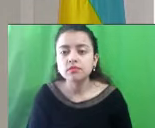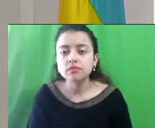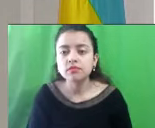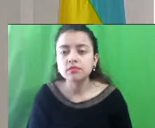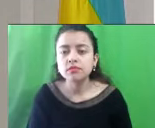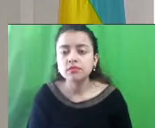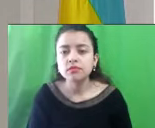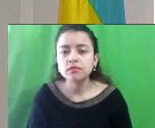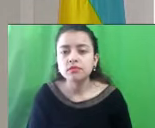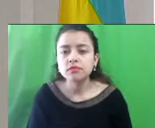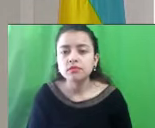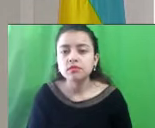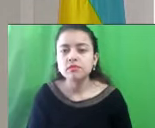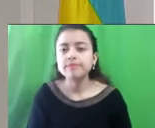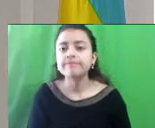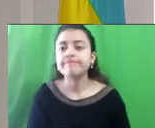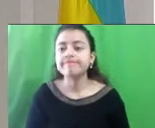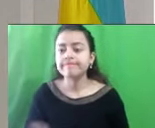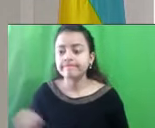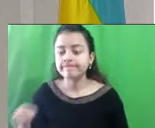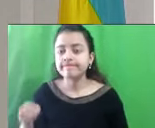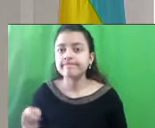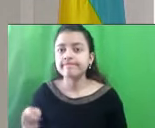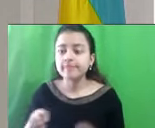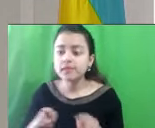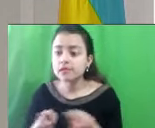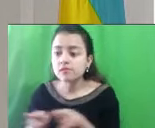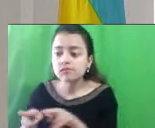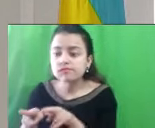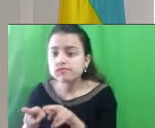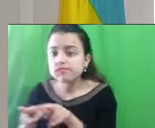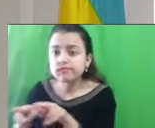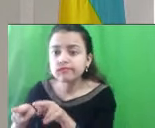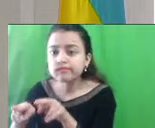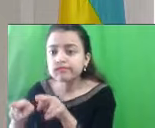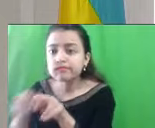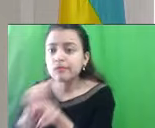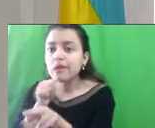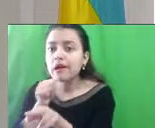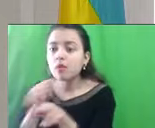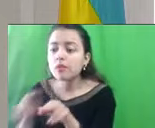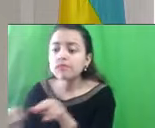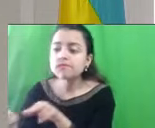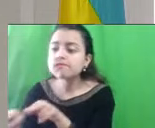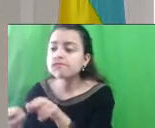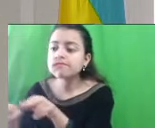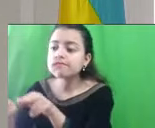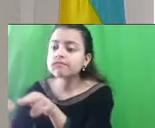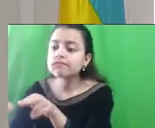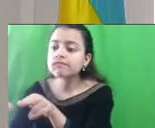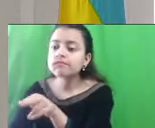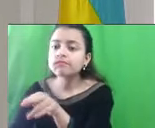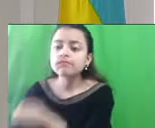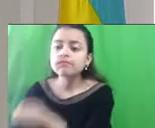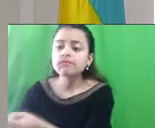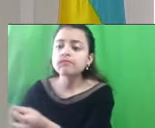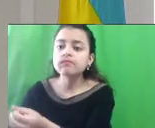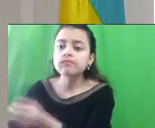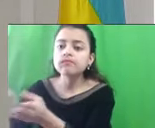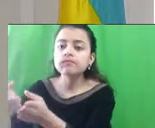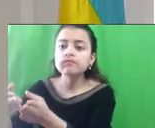a las quebradas y a los ríos aquí en Facatativá, lo que va a llegar finalmente al río Bogotá, generando un nivel de contaminación